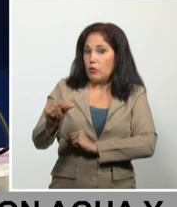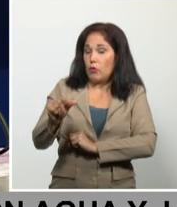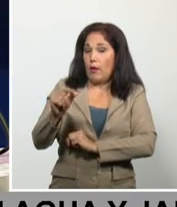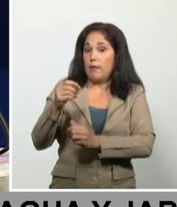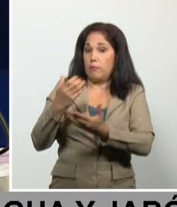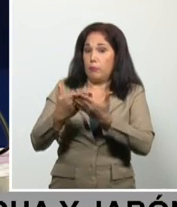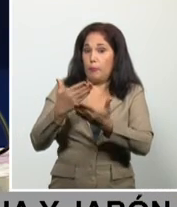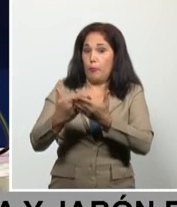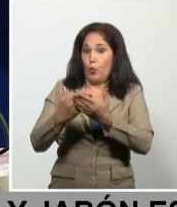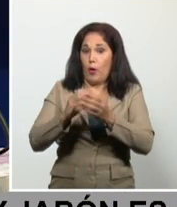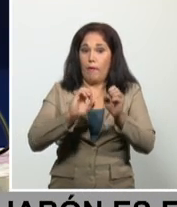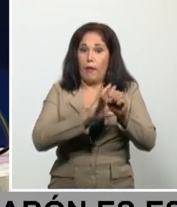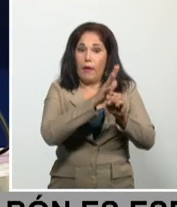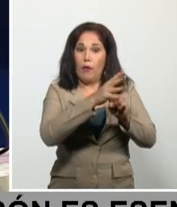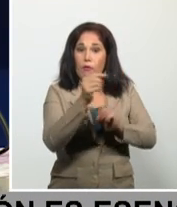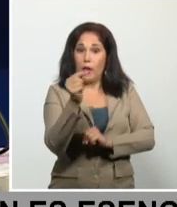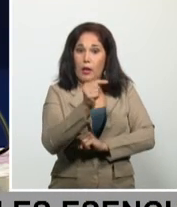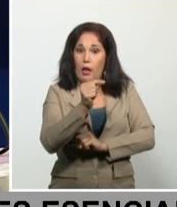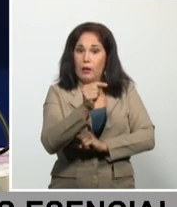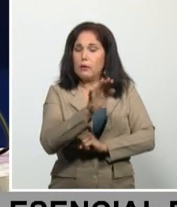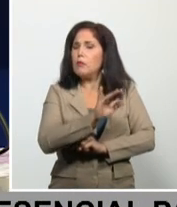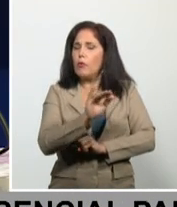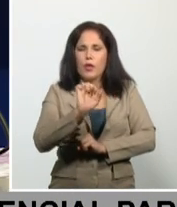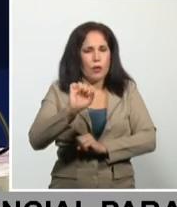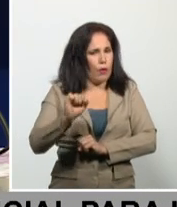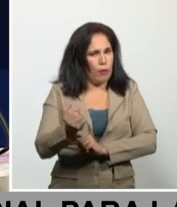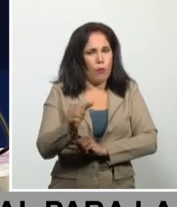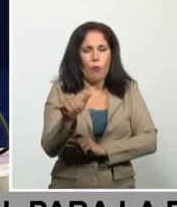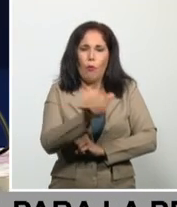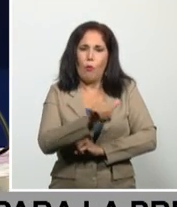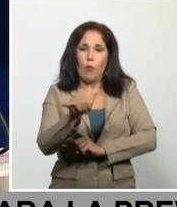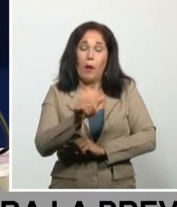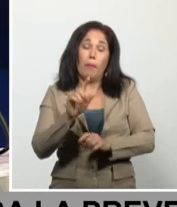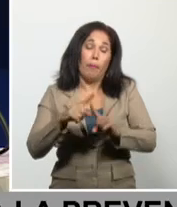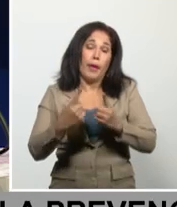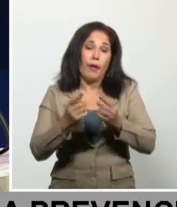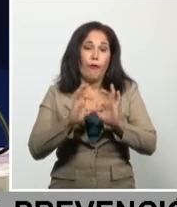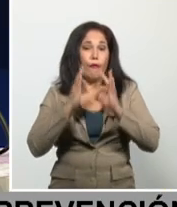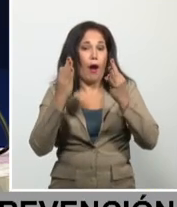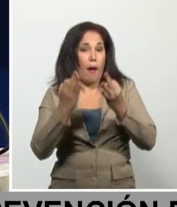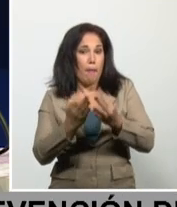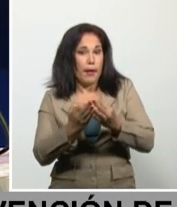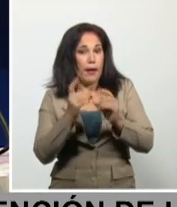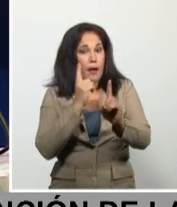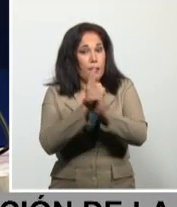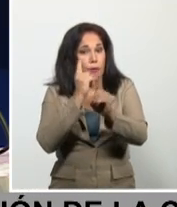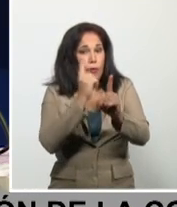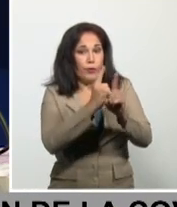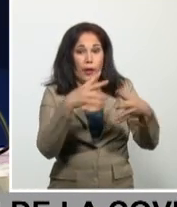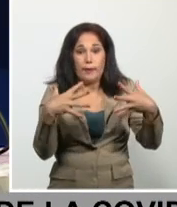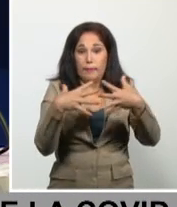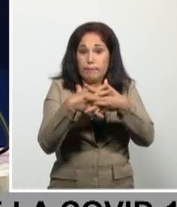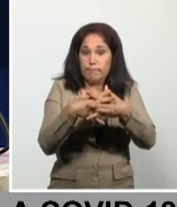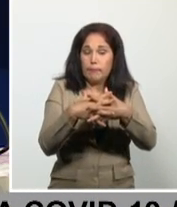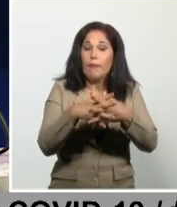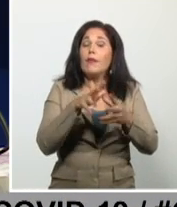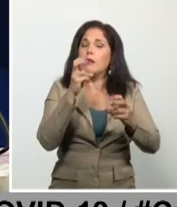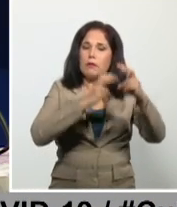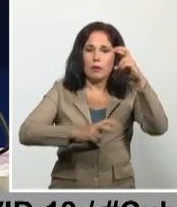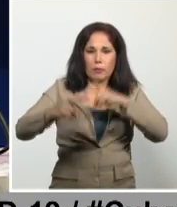prueba como tal, y con las mismas restricciones. Claro, los familiares y los contactos estrechos se estudian